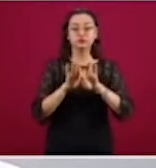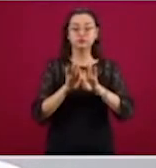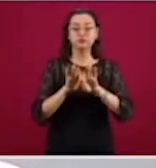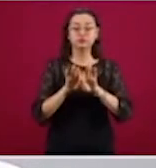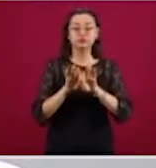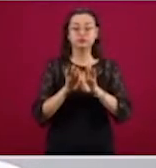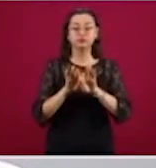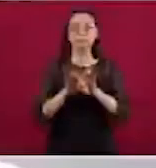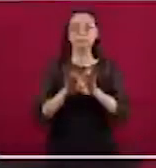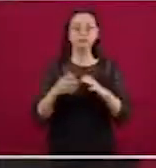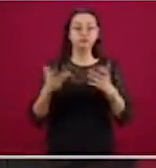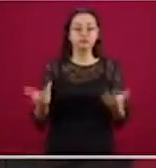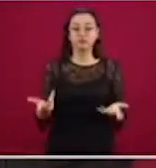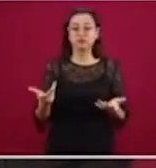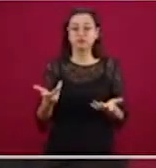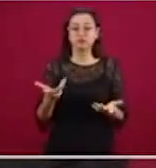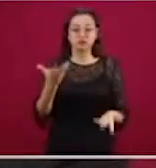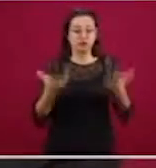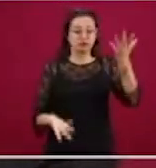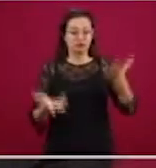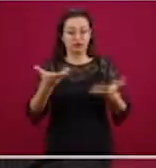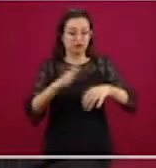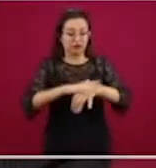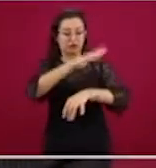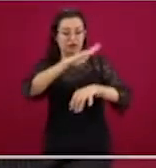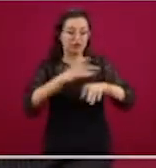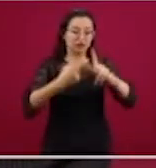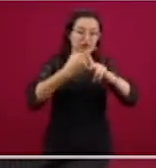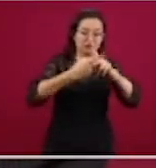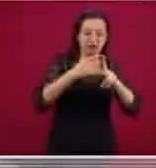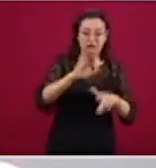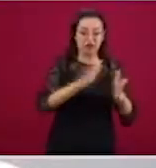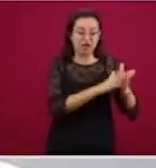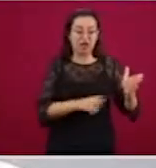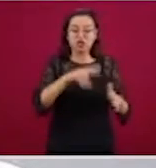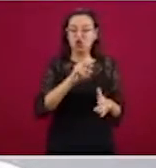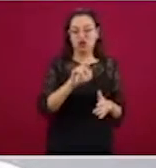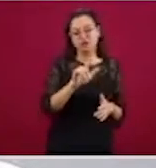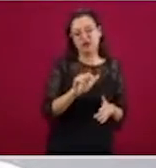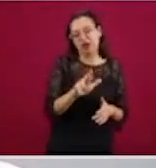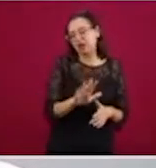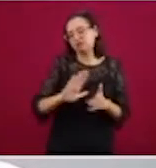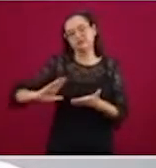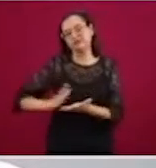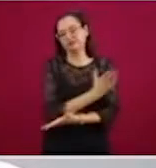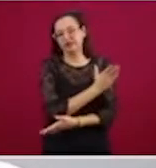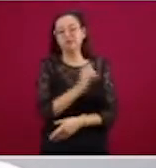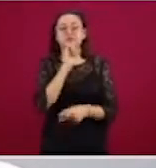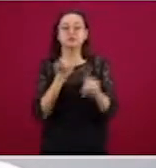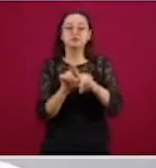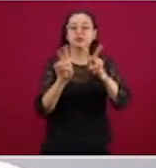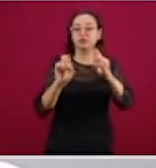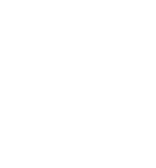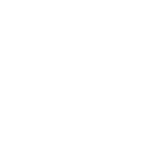que no tiene que ver con los parámetros del modelo neoliberal, es la distribución del ingreso.